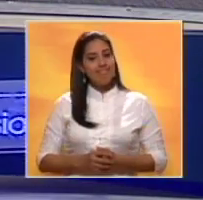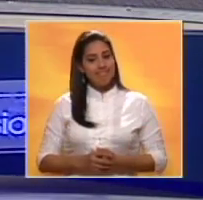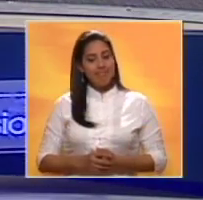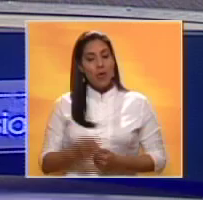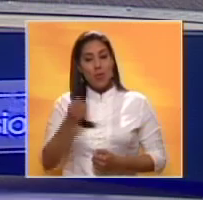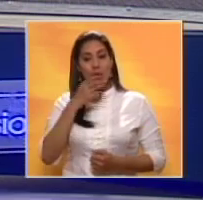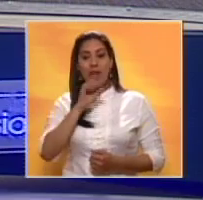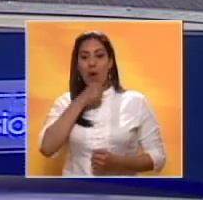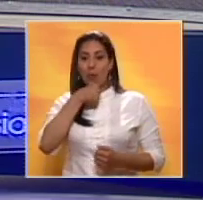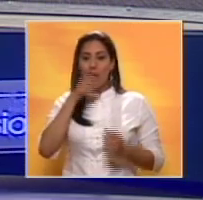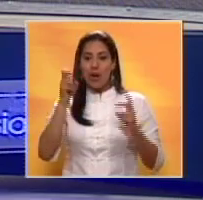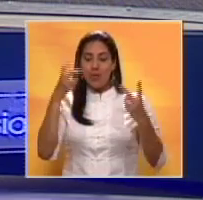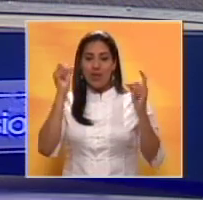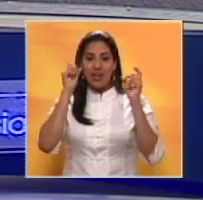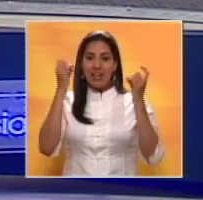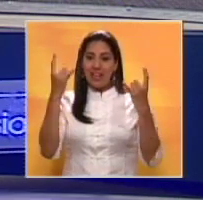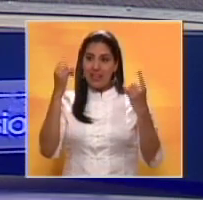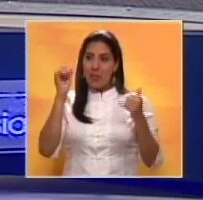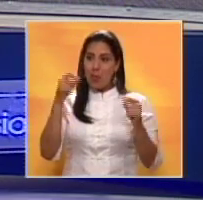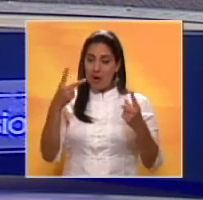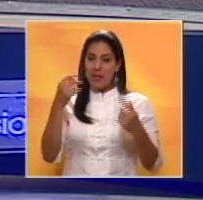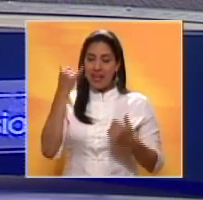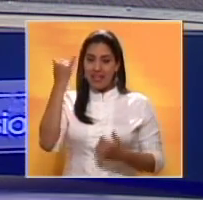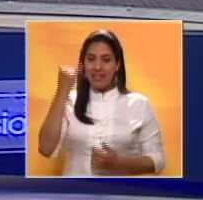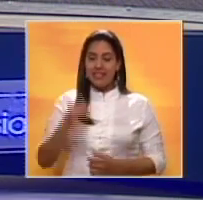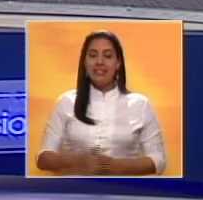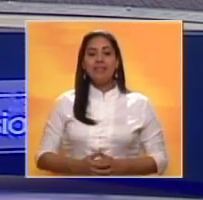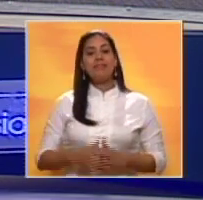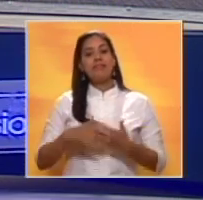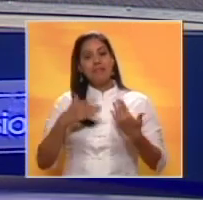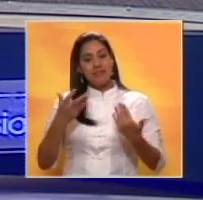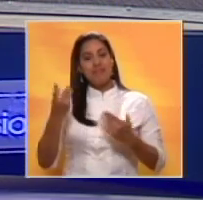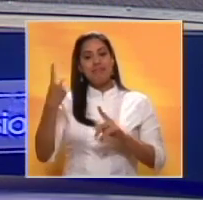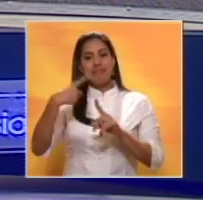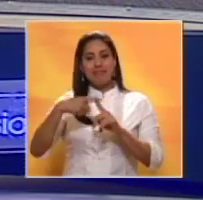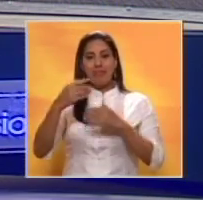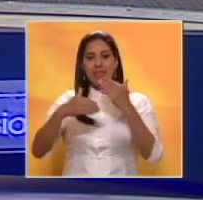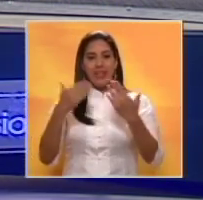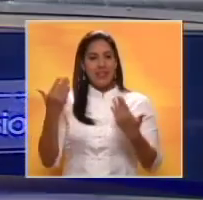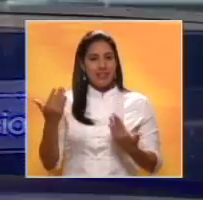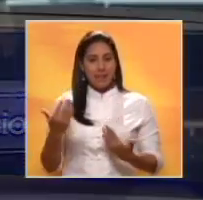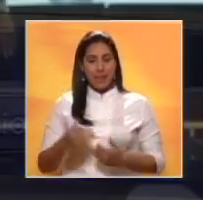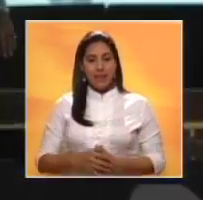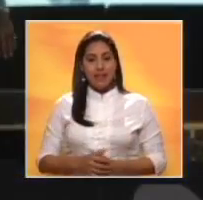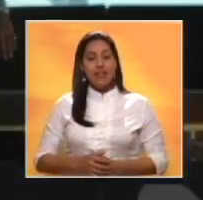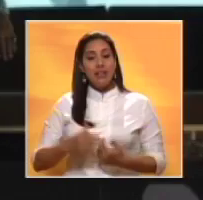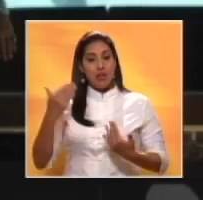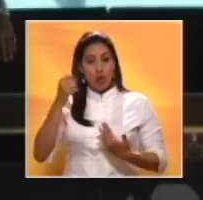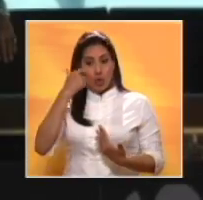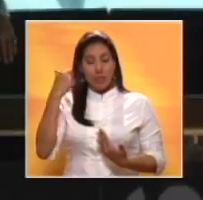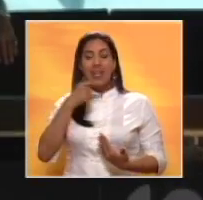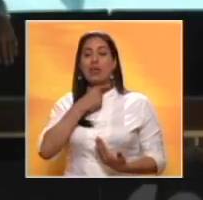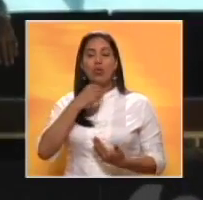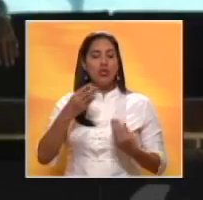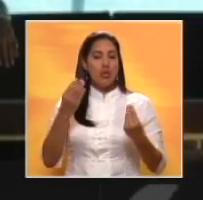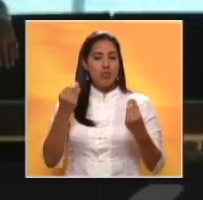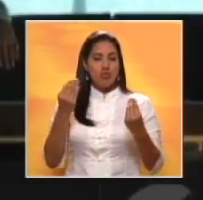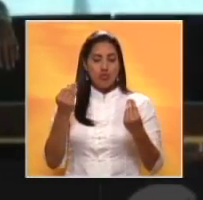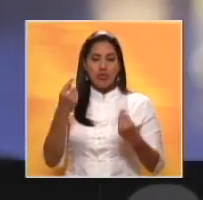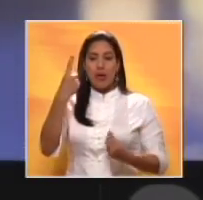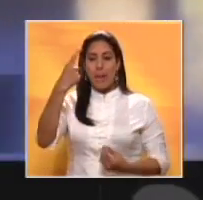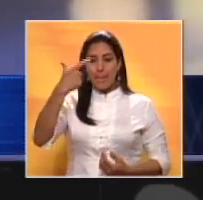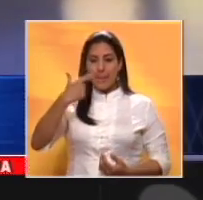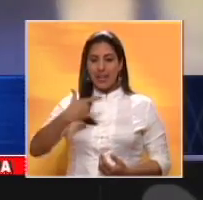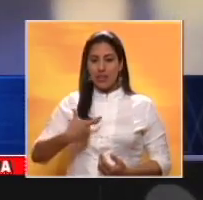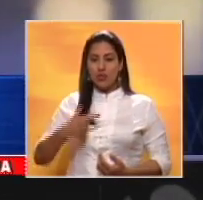Bueno, una abuela rockera, una buena idea. Así es. En breve venimos con un adelanto. Bueno, él le encanta, hay una